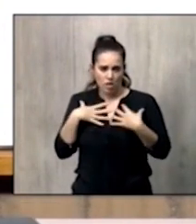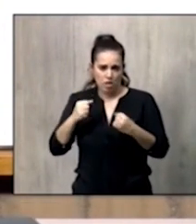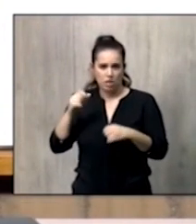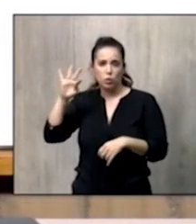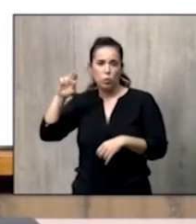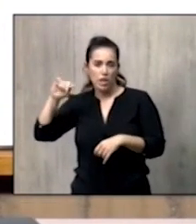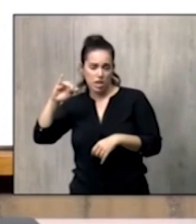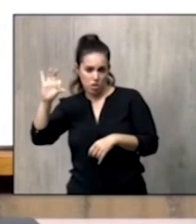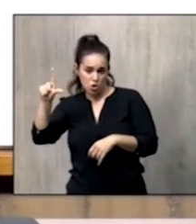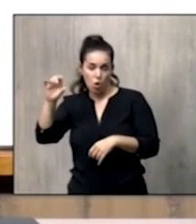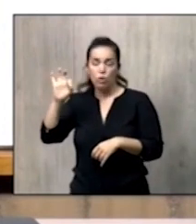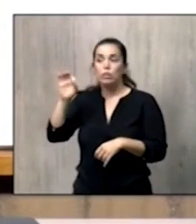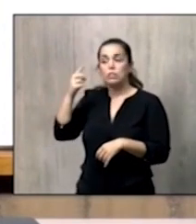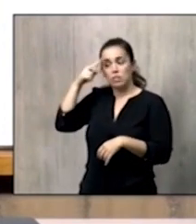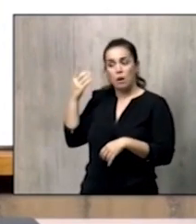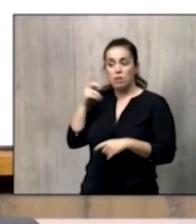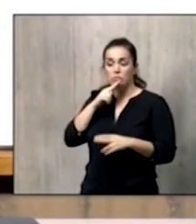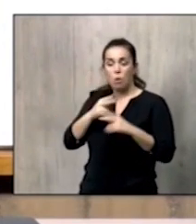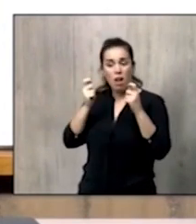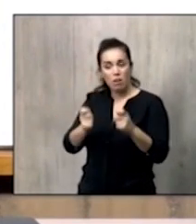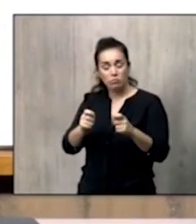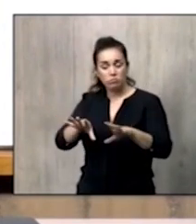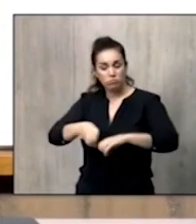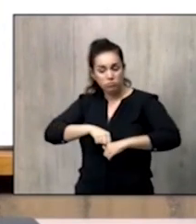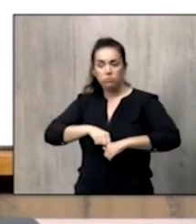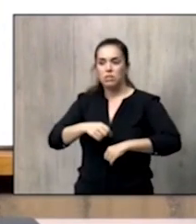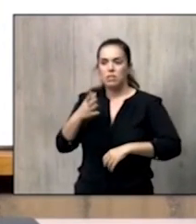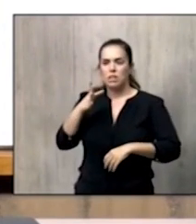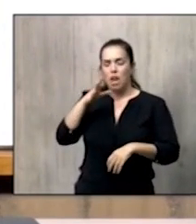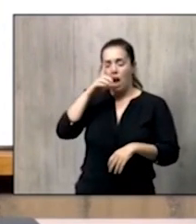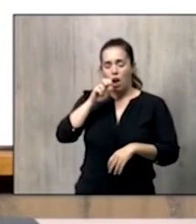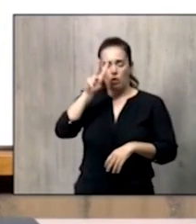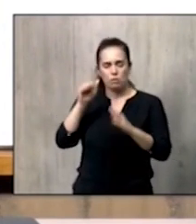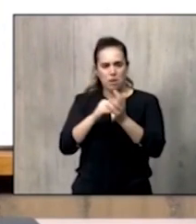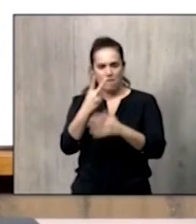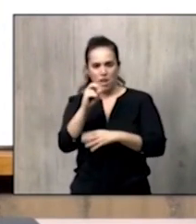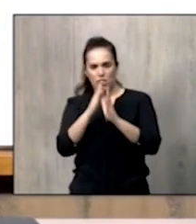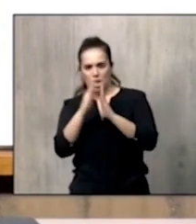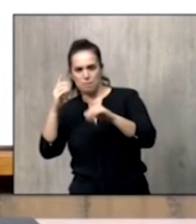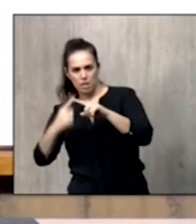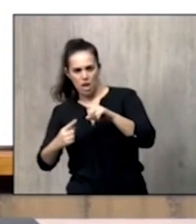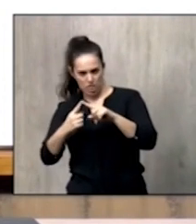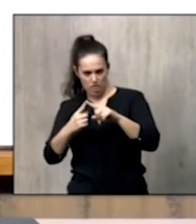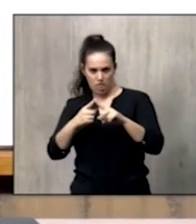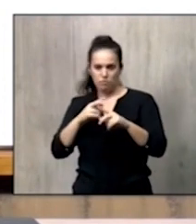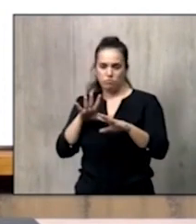Como saben, fue nombrado a mediados del año 2020.